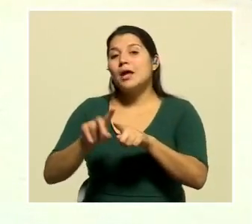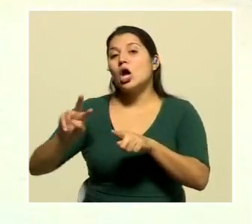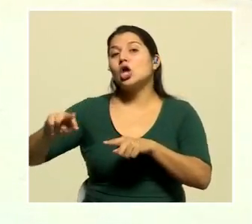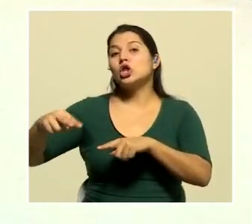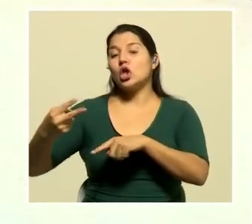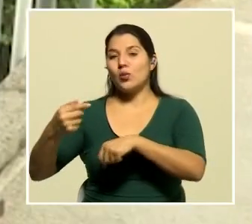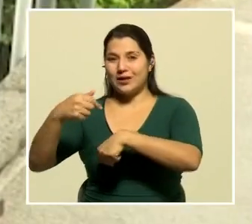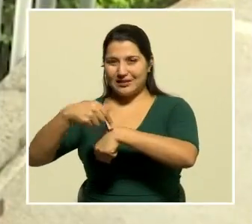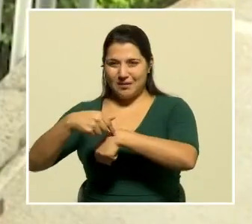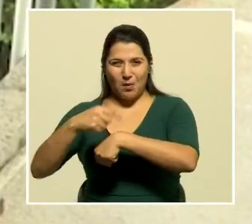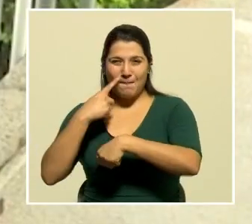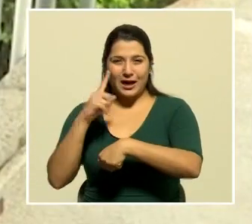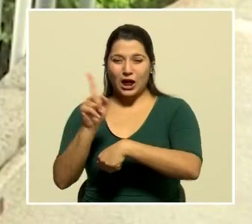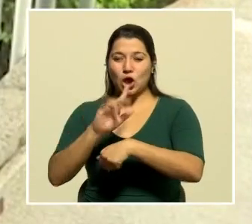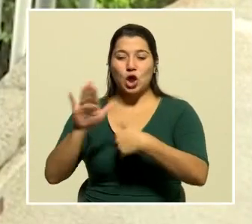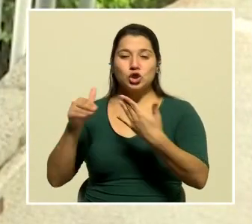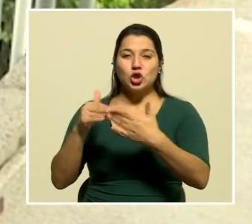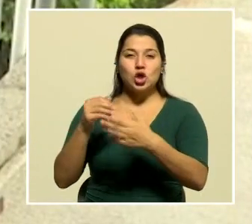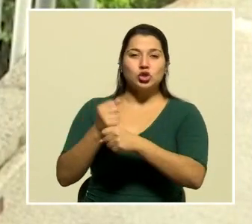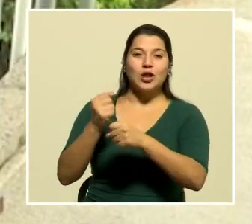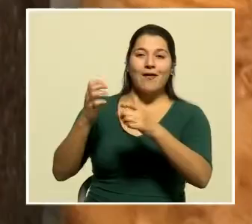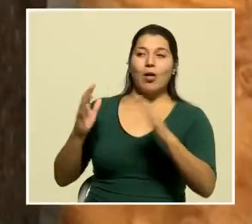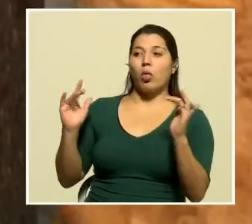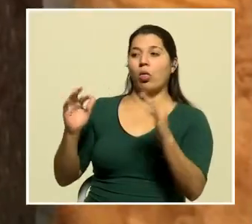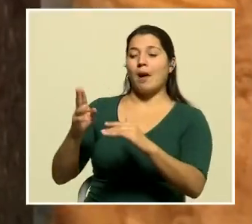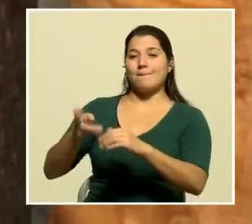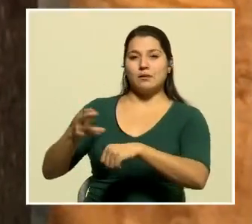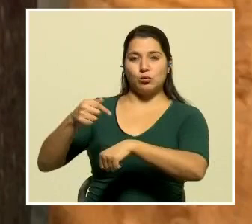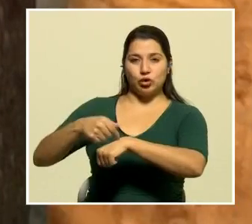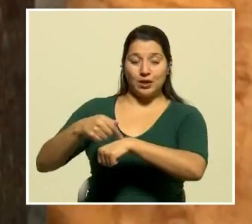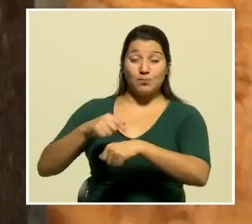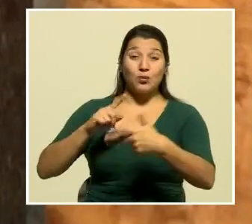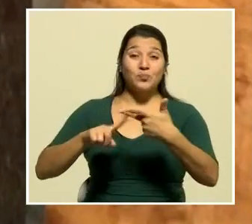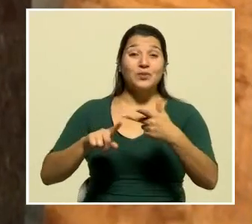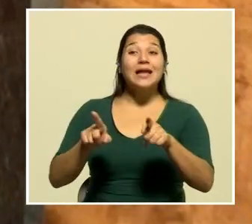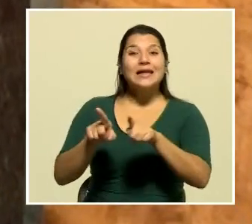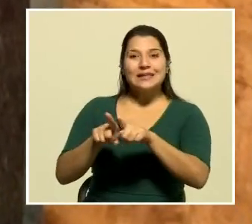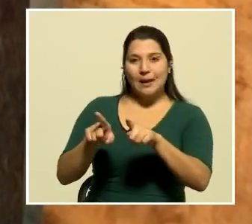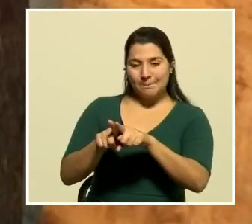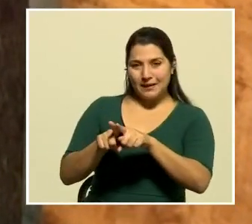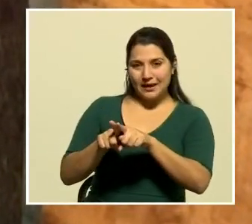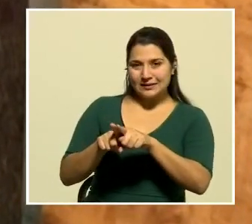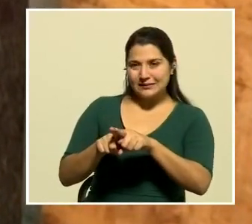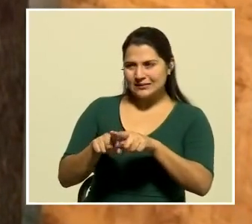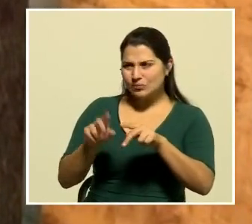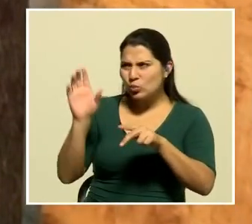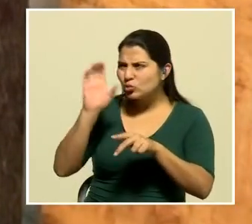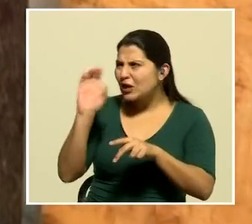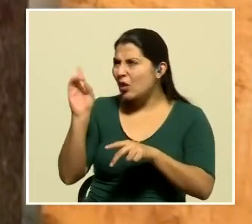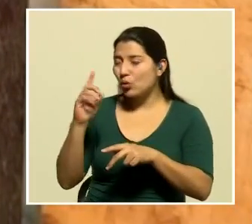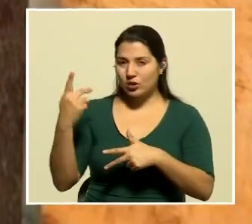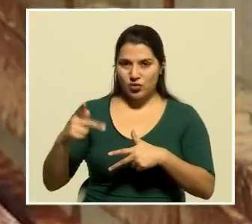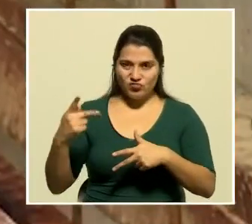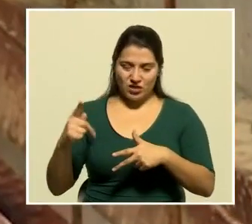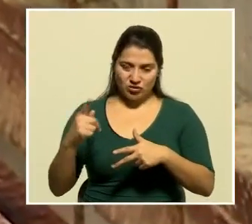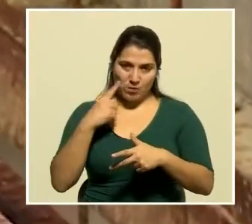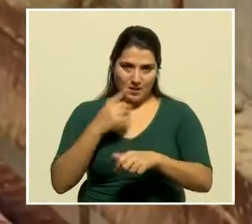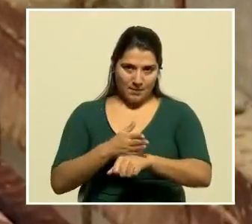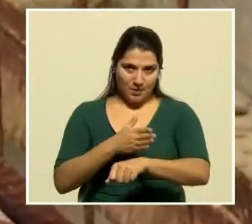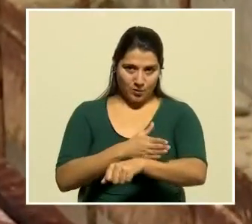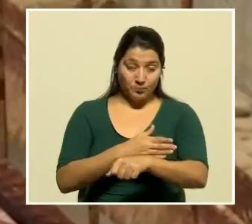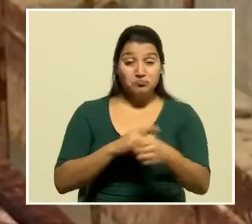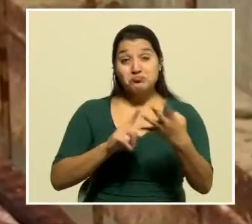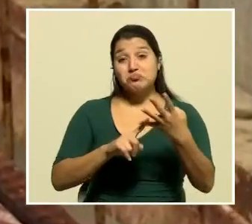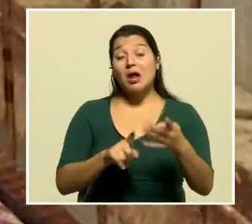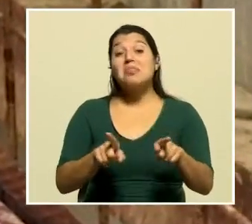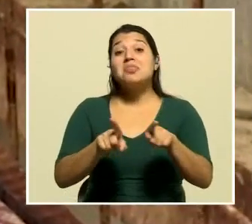por departamentos y por nivel de riesgo en cada puesto. Además, aconseja definir un esquema de apertura, es decir, abrir de manera